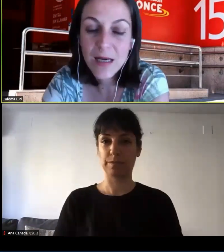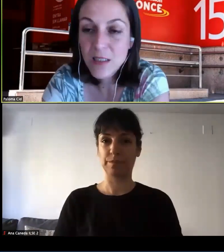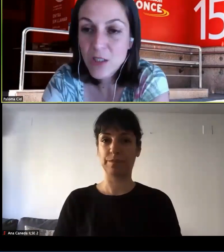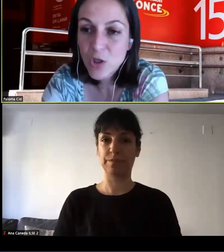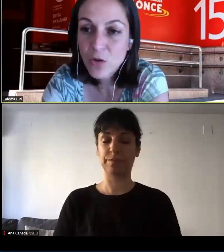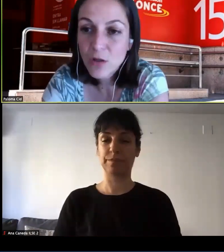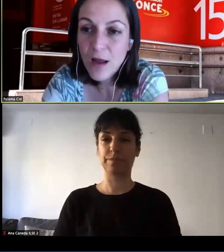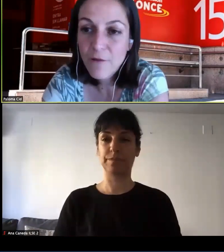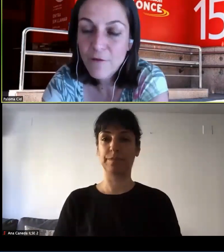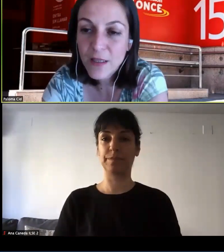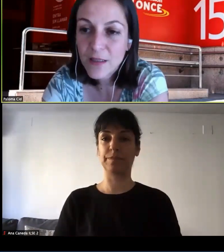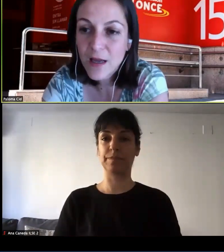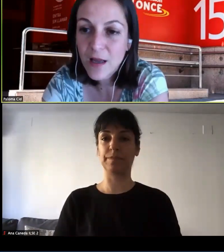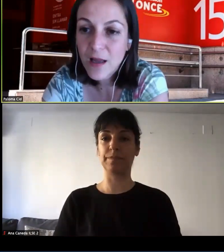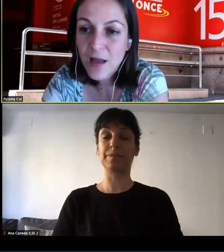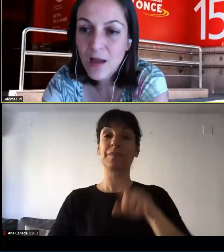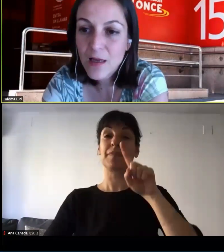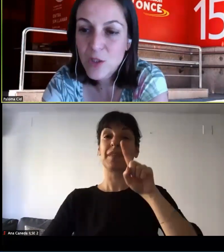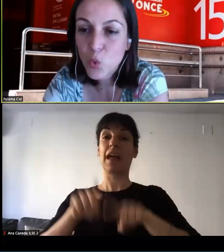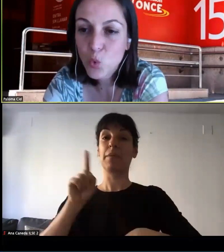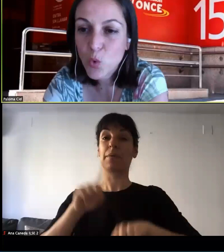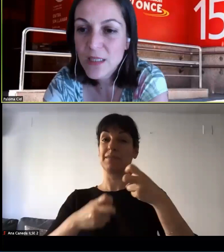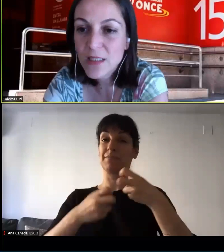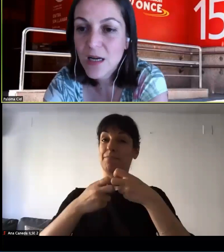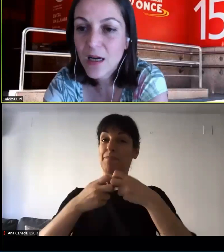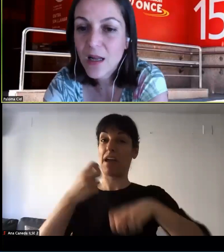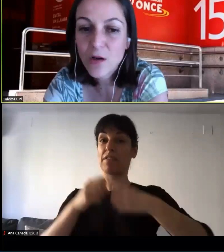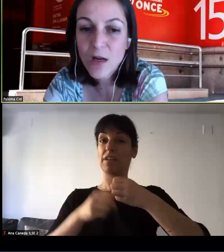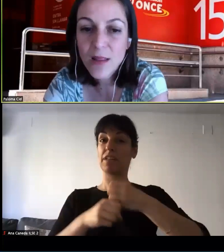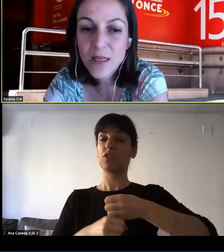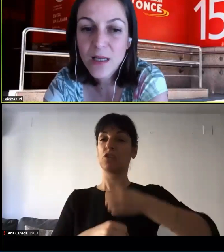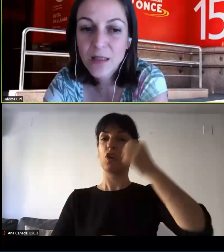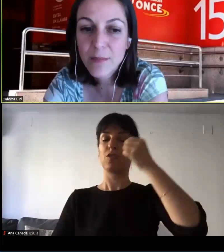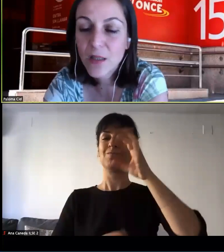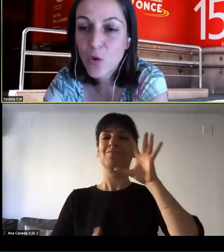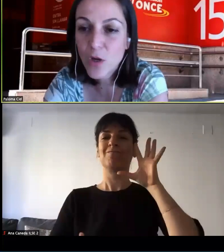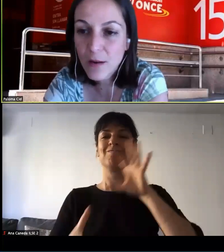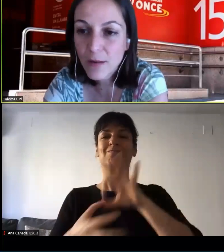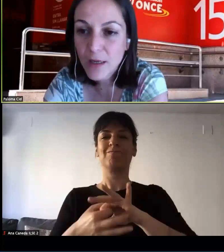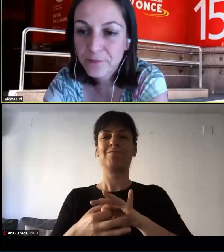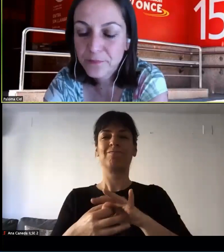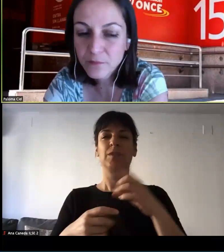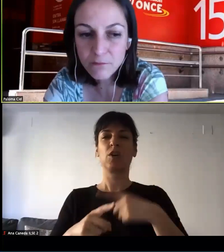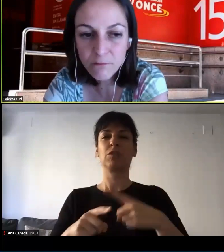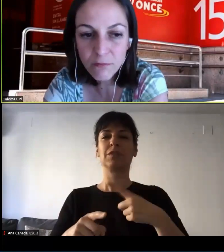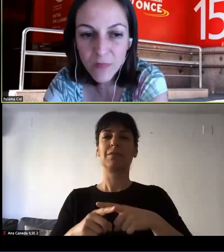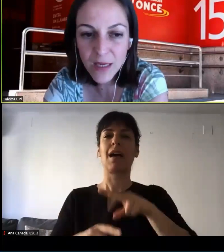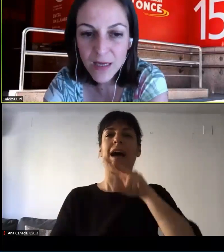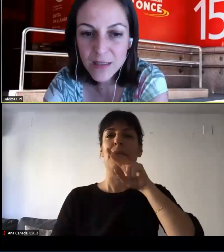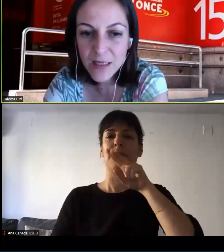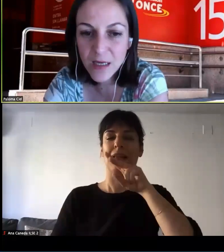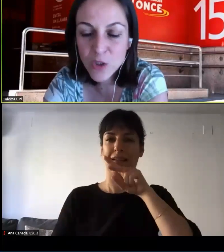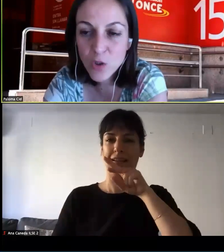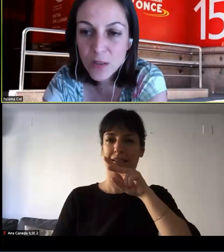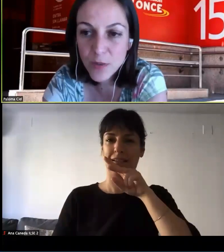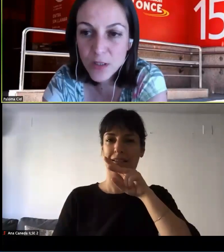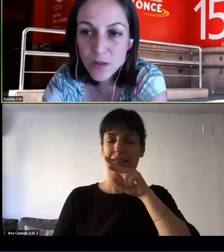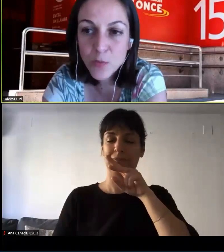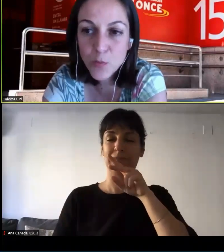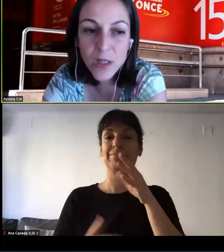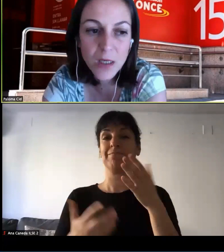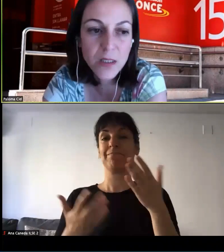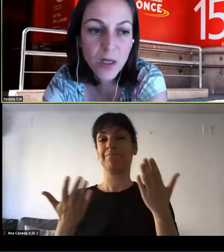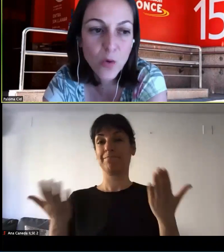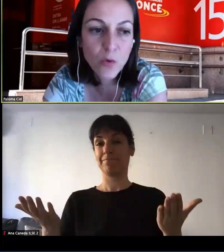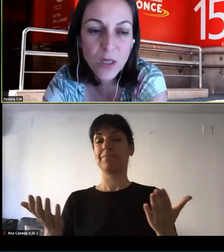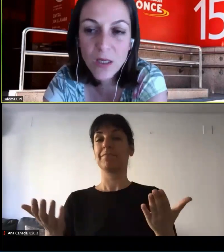la lesión afecta a estructuras que están relacionadas directamente con el habla. En ese caso, las personas